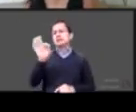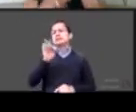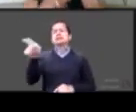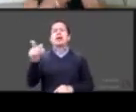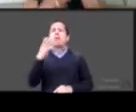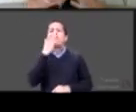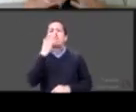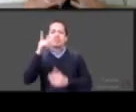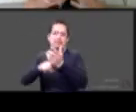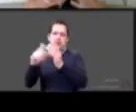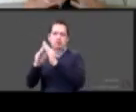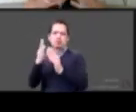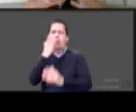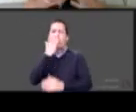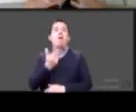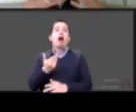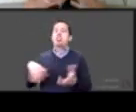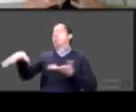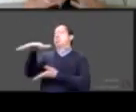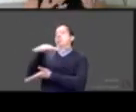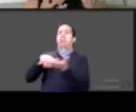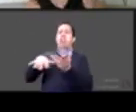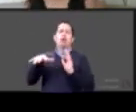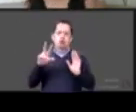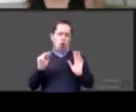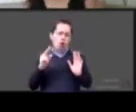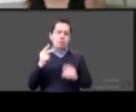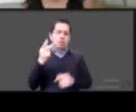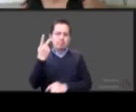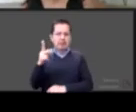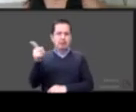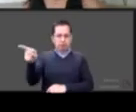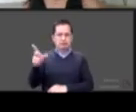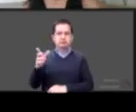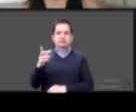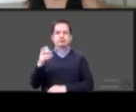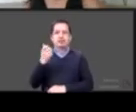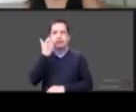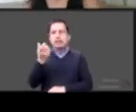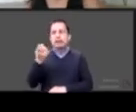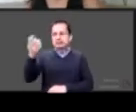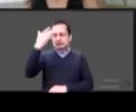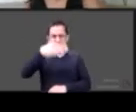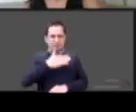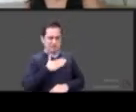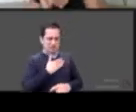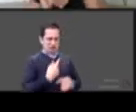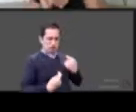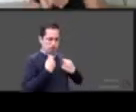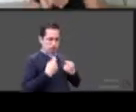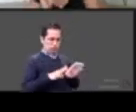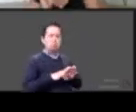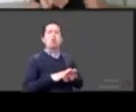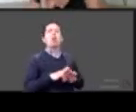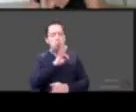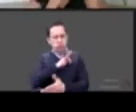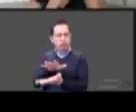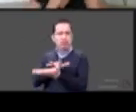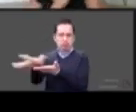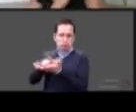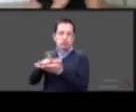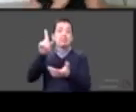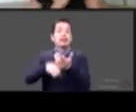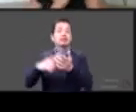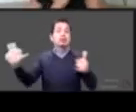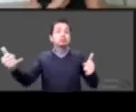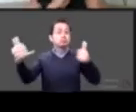este, como decíamos, esta revolución de emociones, y queremos conocer y tener mayores herramientas. Es importante señalar que tanto en la